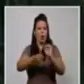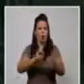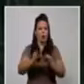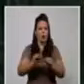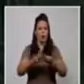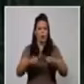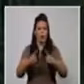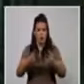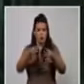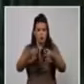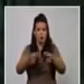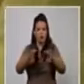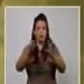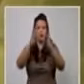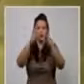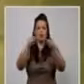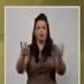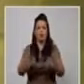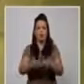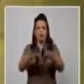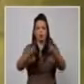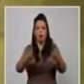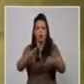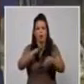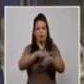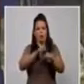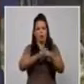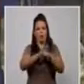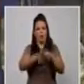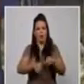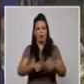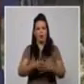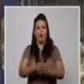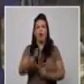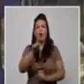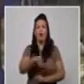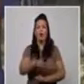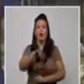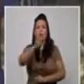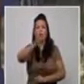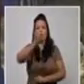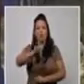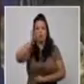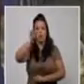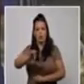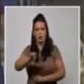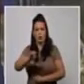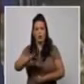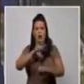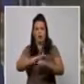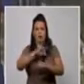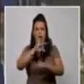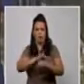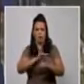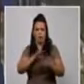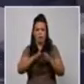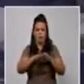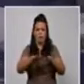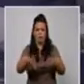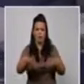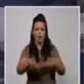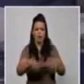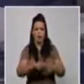casos positivos al virus SARS-CoV-2. Con 9 focos activos diseminados por las comunidades de Mamonal,